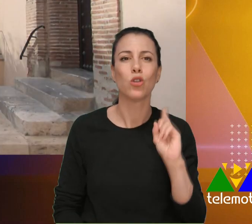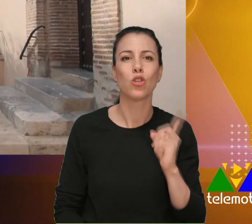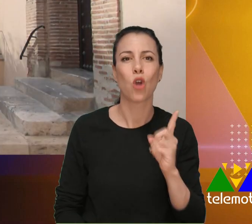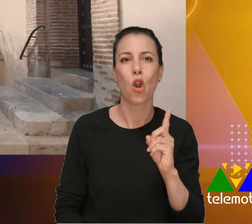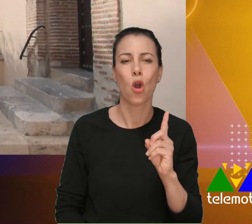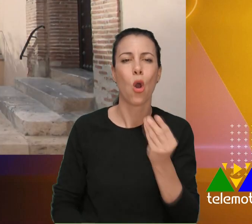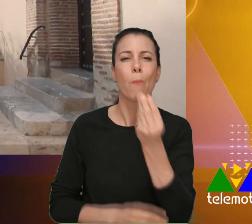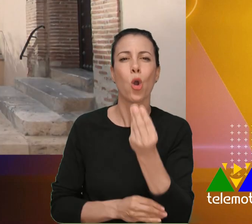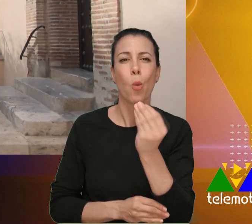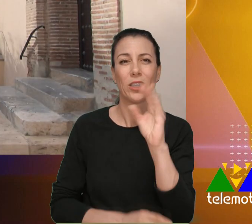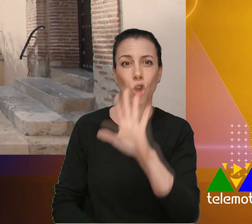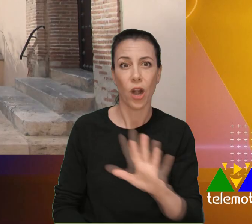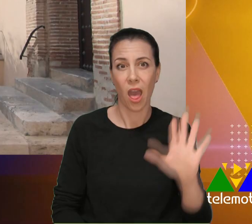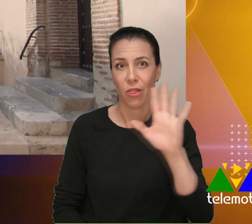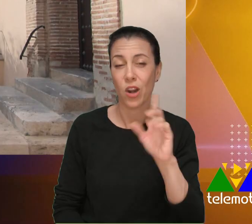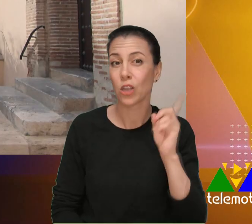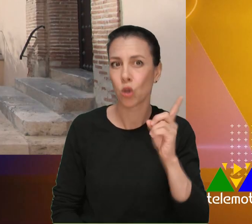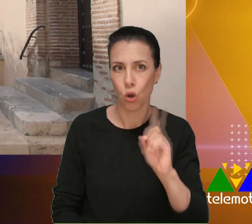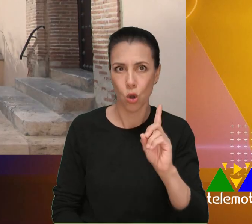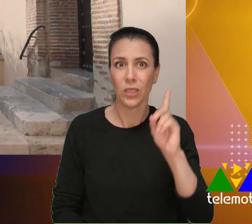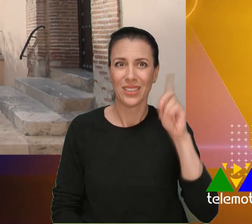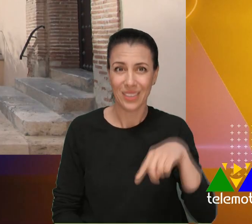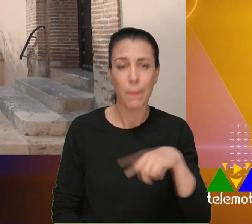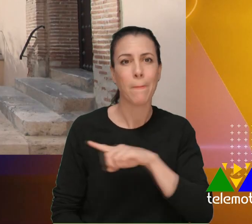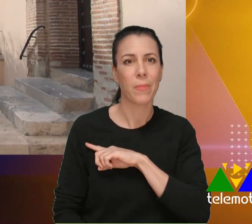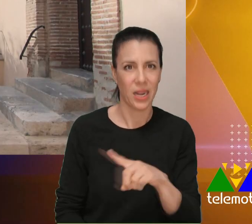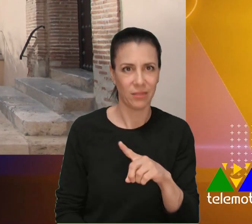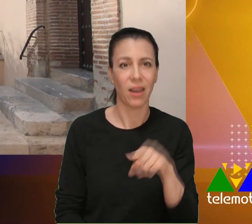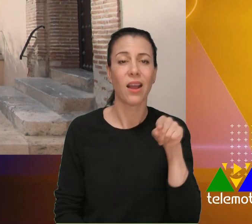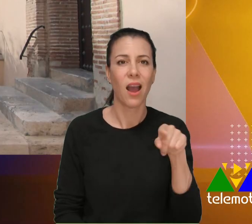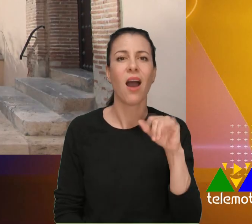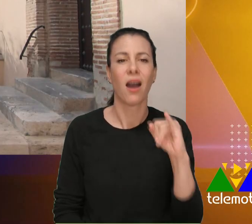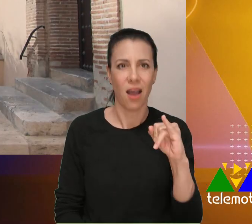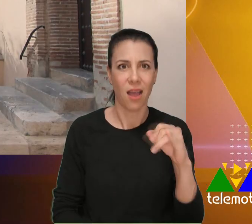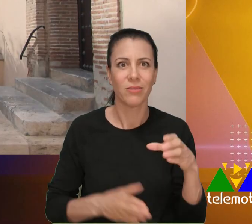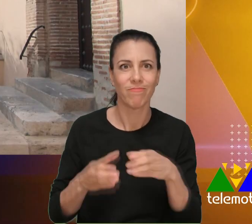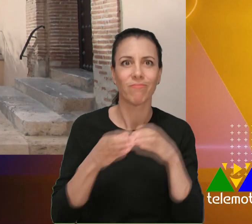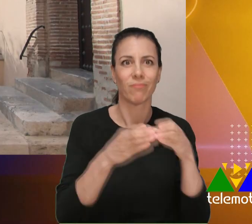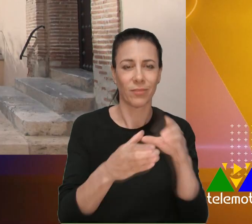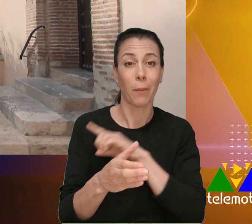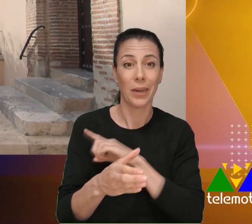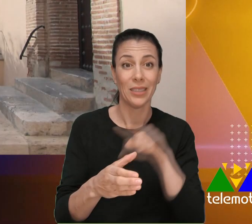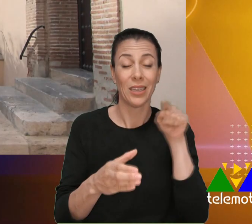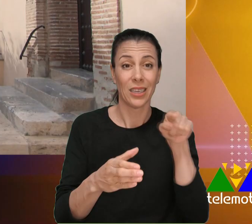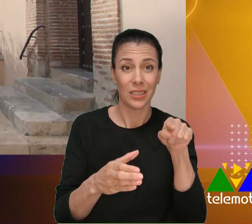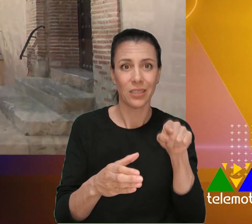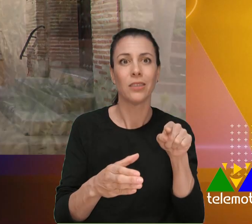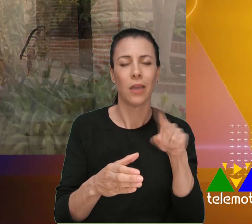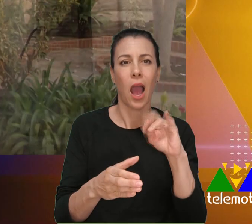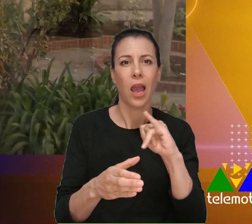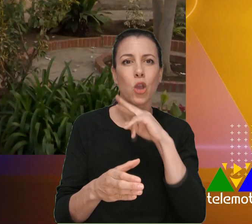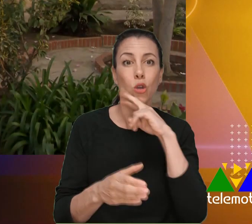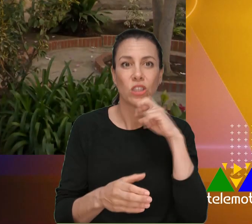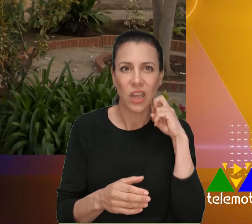digamos, monumento nacional, en esa época era militar, ¿no? Estaba la capitanía, y desde ese aspecto militar se ha conservado